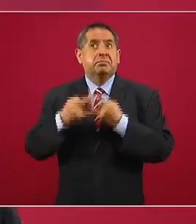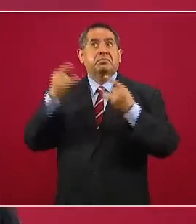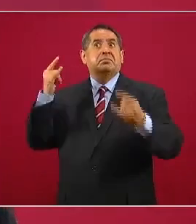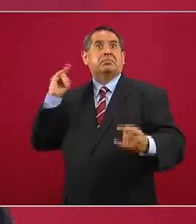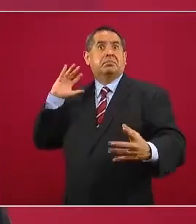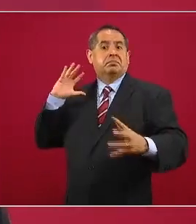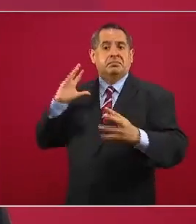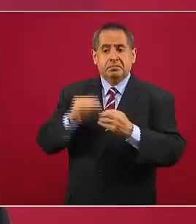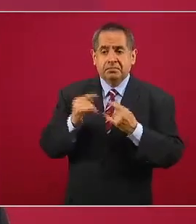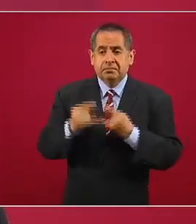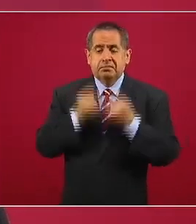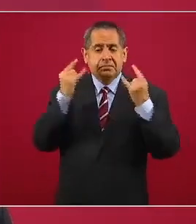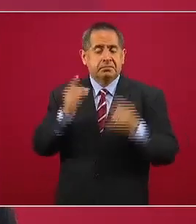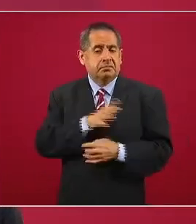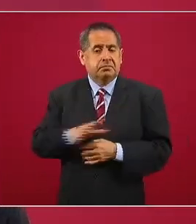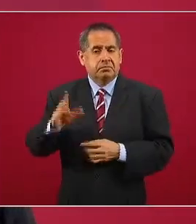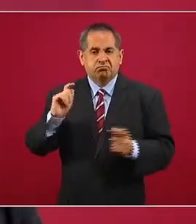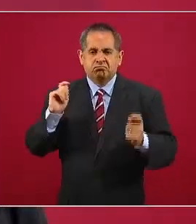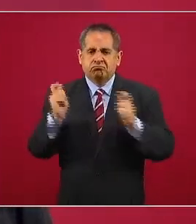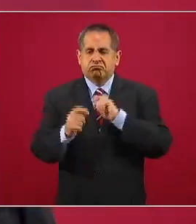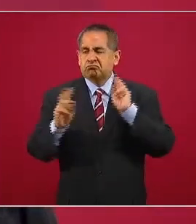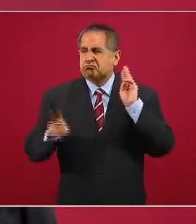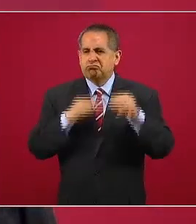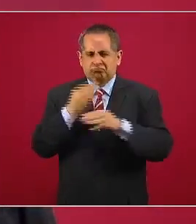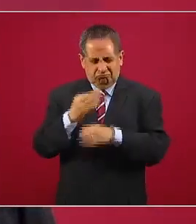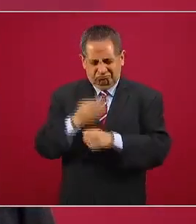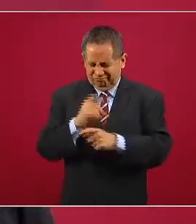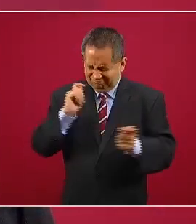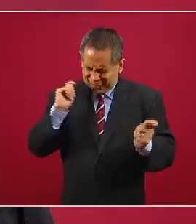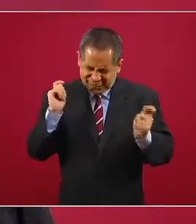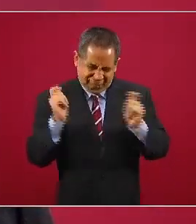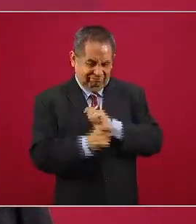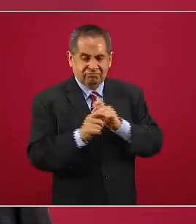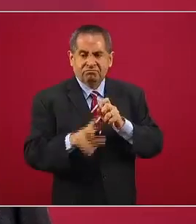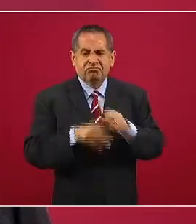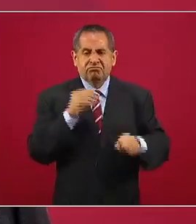importante hoy día en el mundo,